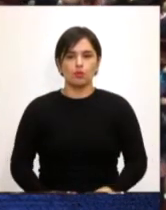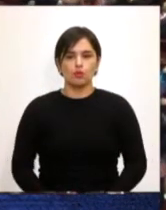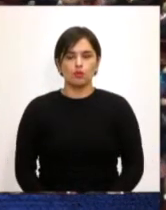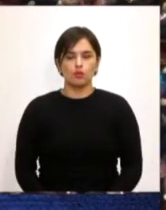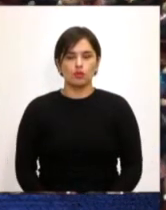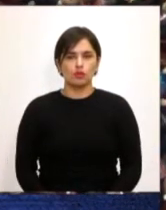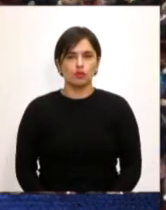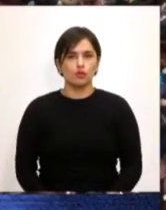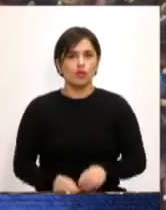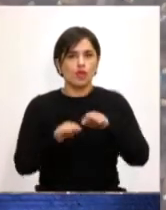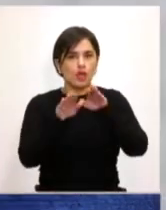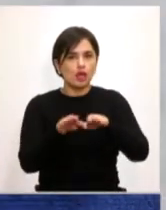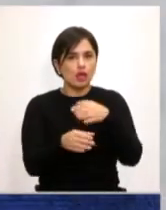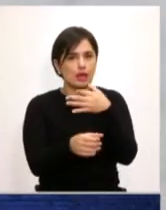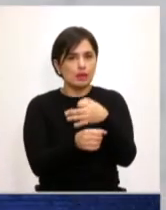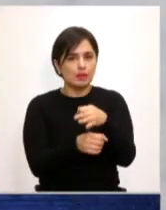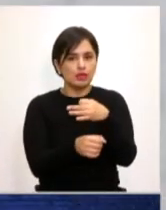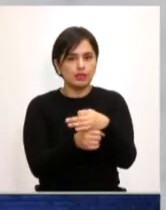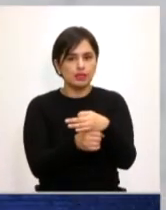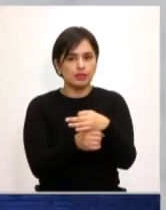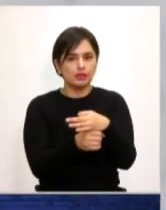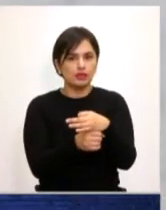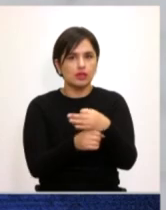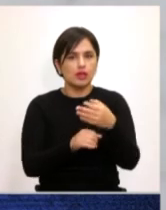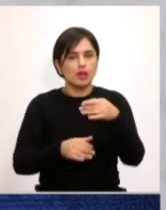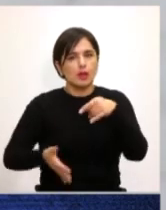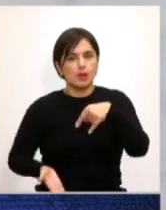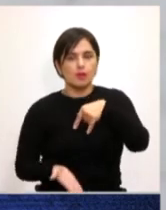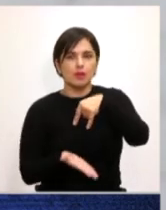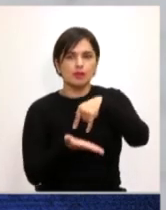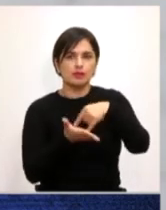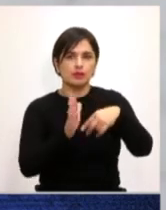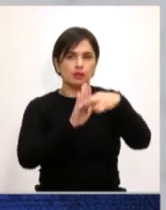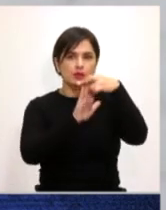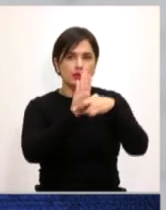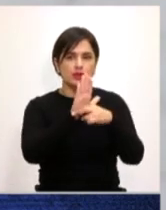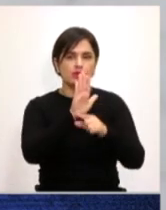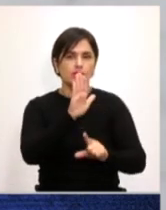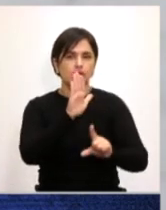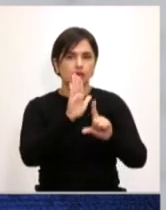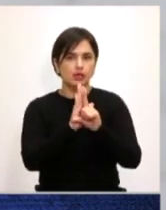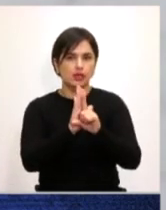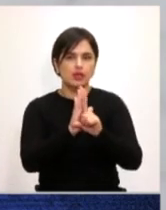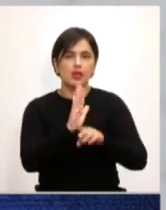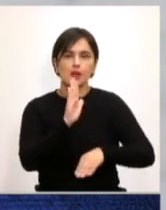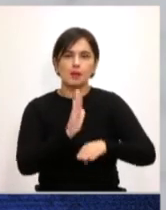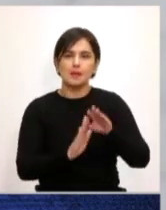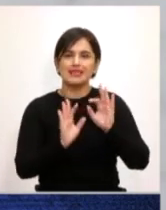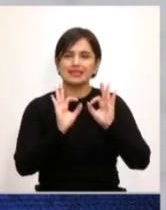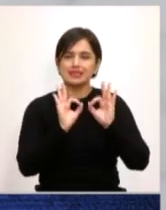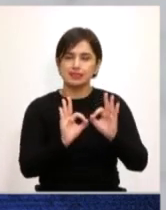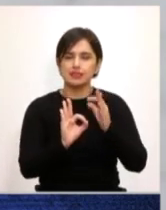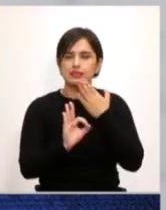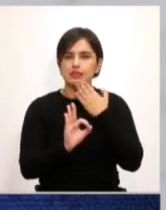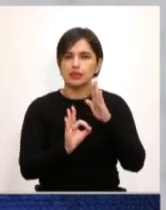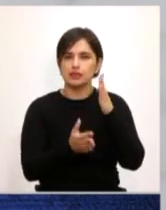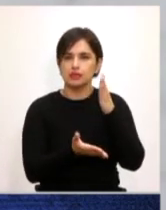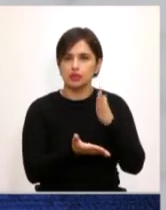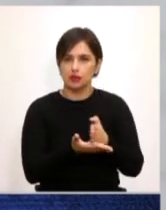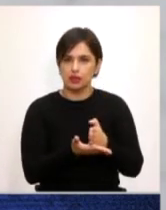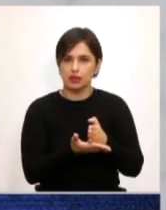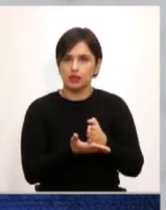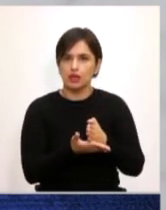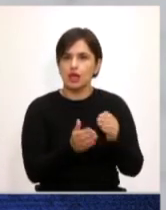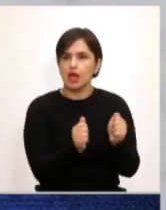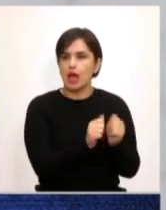Bajo estas mismas orientaciones, presentamos el proyecto de ley Más Excelencia Escolar, que cuenta con el apoyo